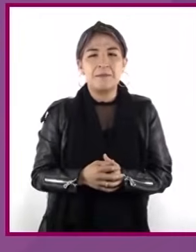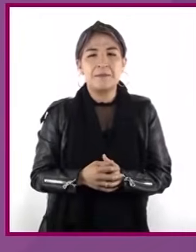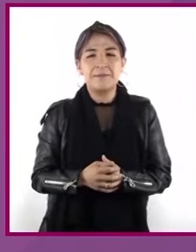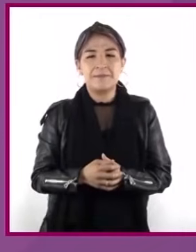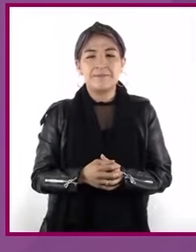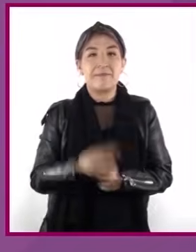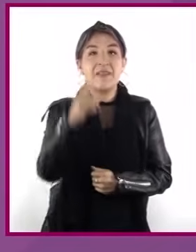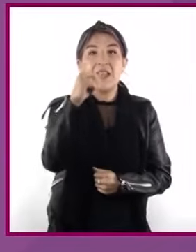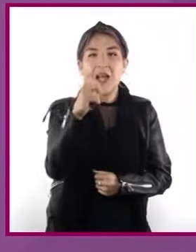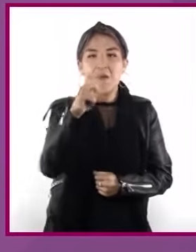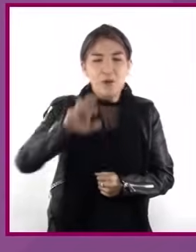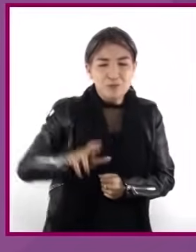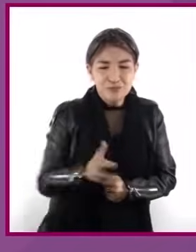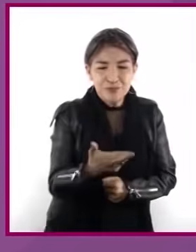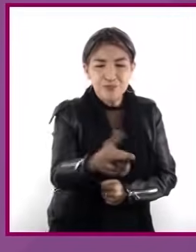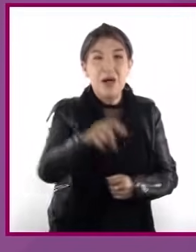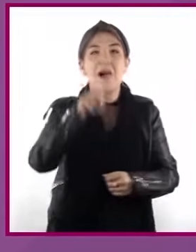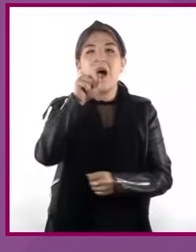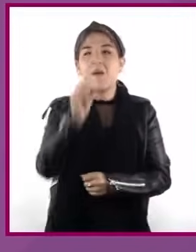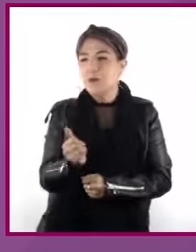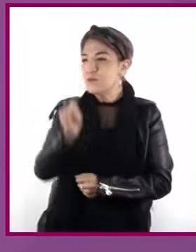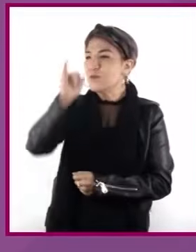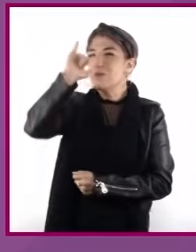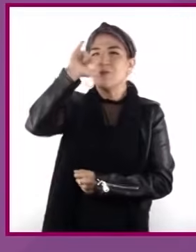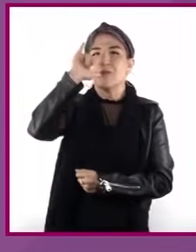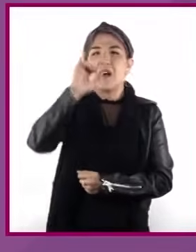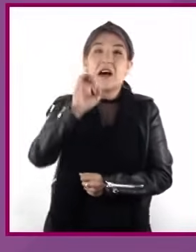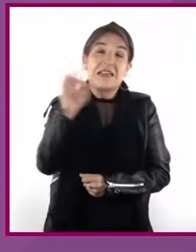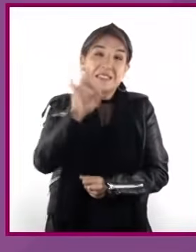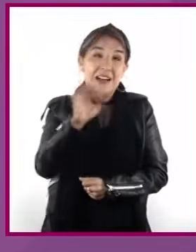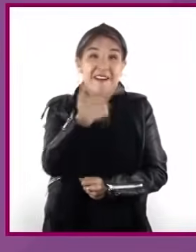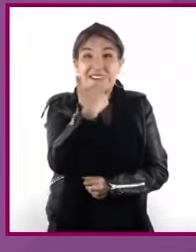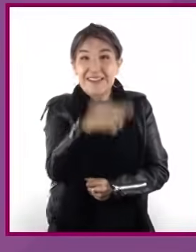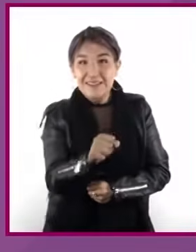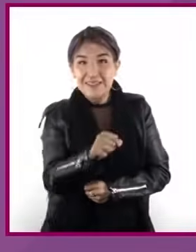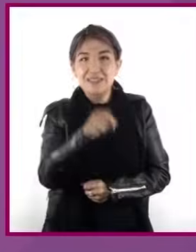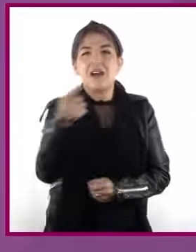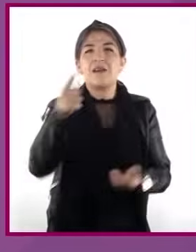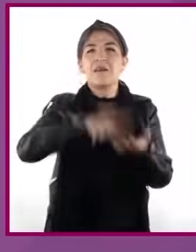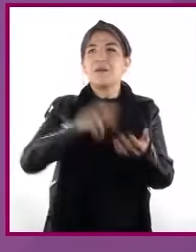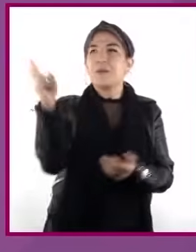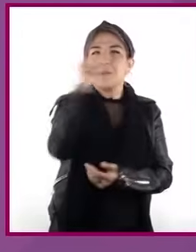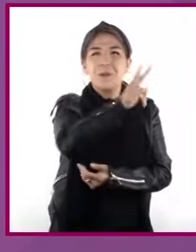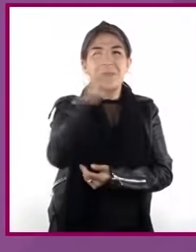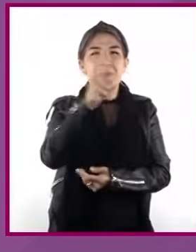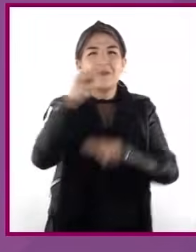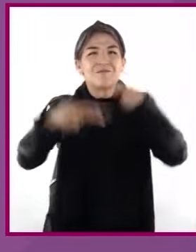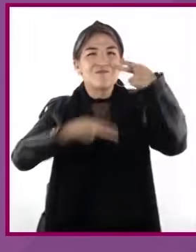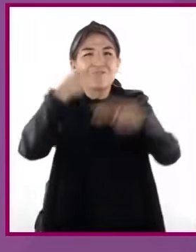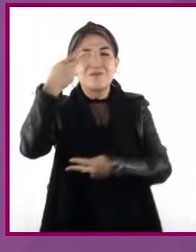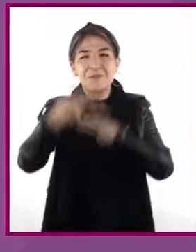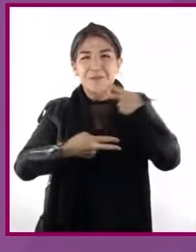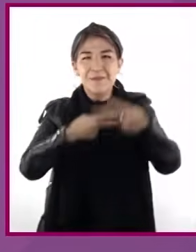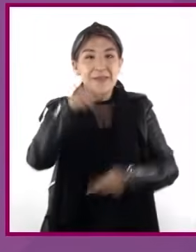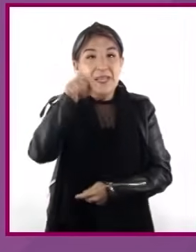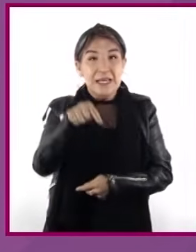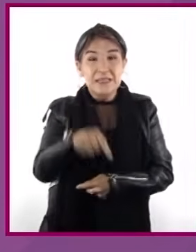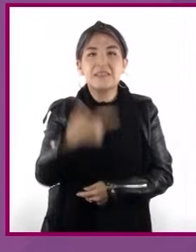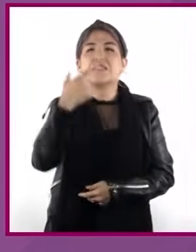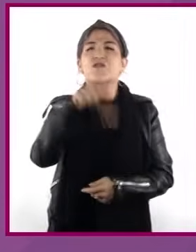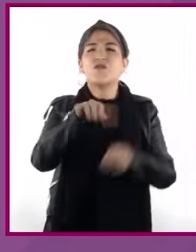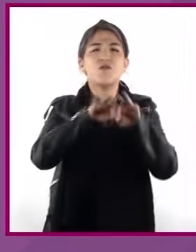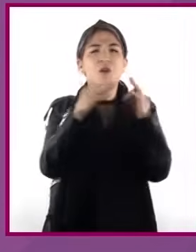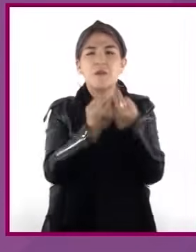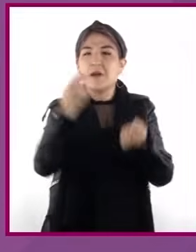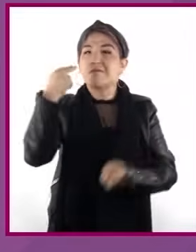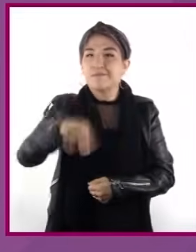Líquida como el río y el agua que bebemos. O gaseosa, como el aire que respiramos. A estas formas de la materia